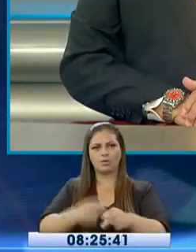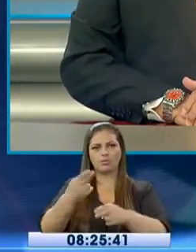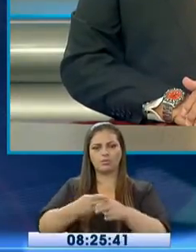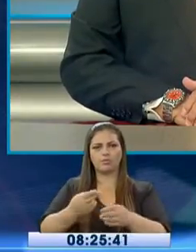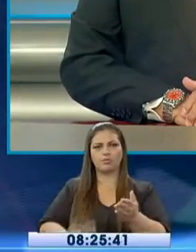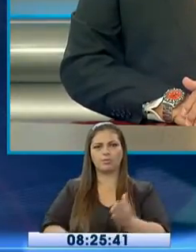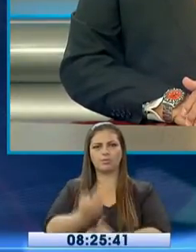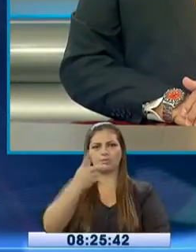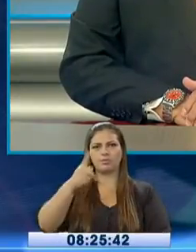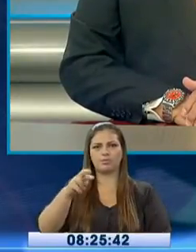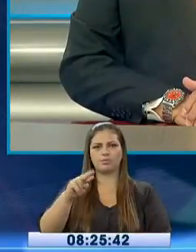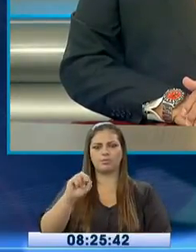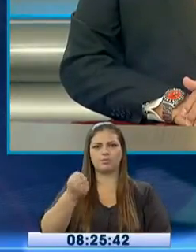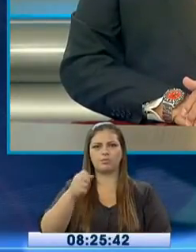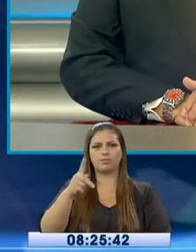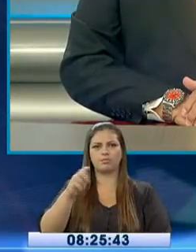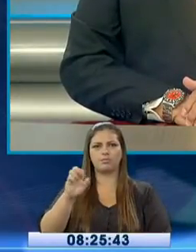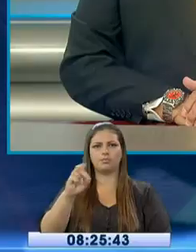novedad.